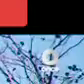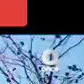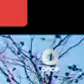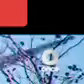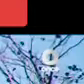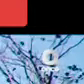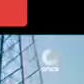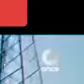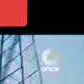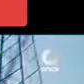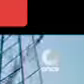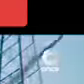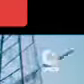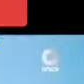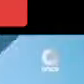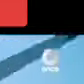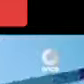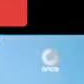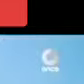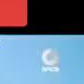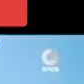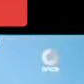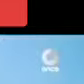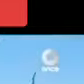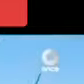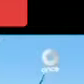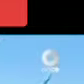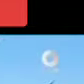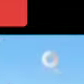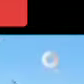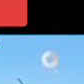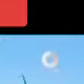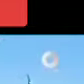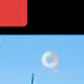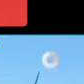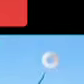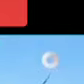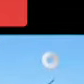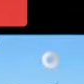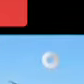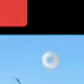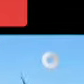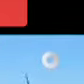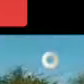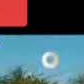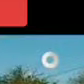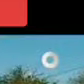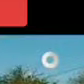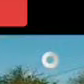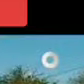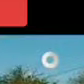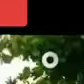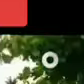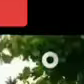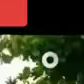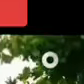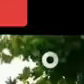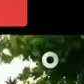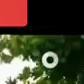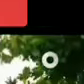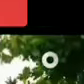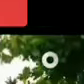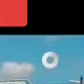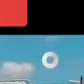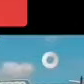los aerogeneradores a no cobrarles impuestos en materia eólica. Hablamos de Juchitán, Unión